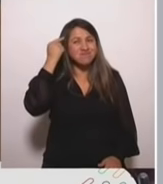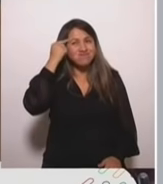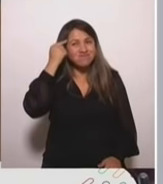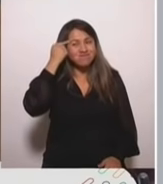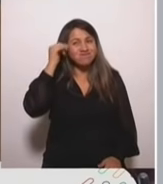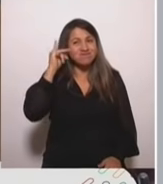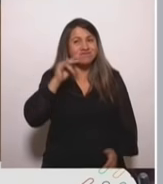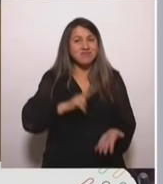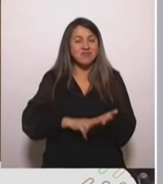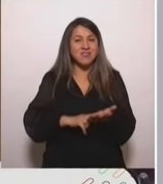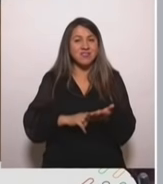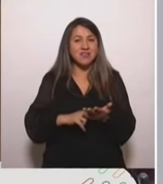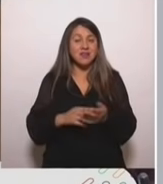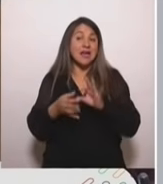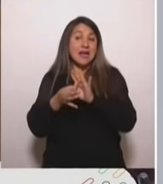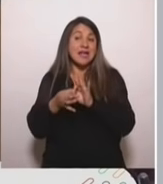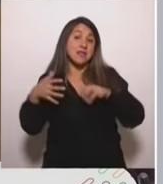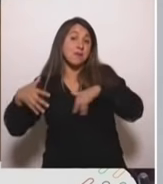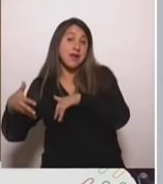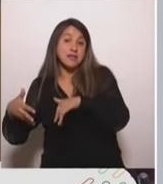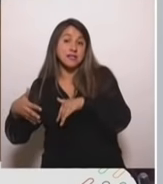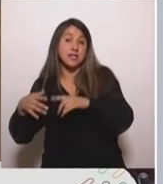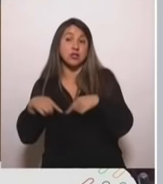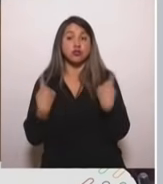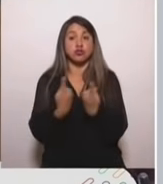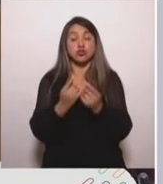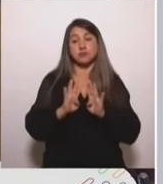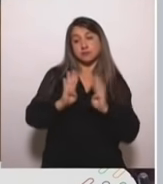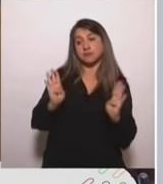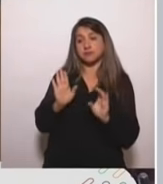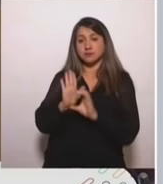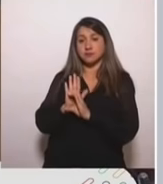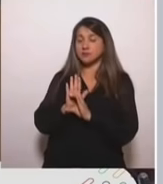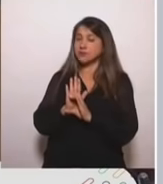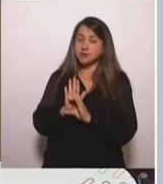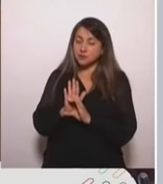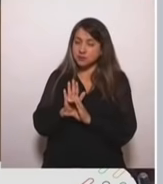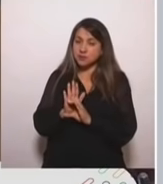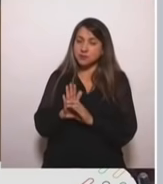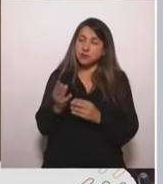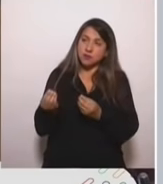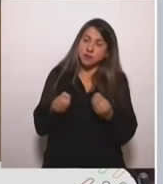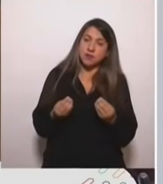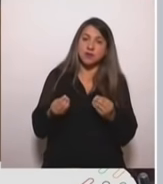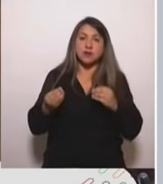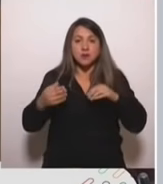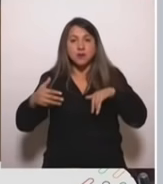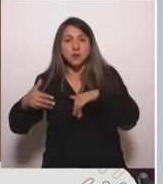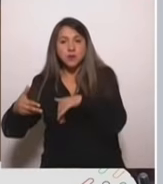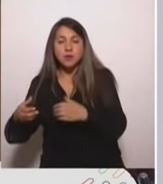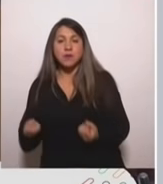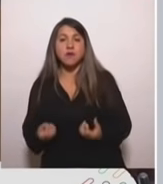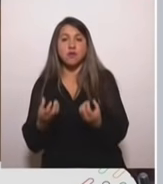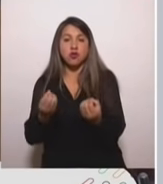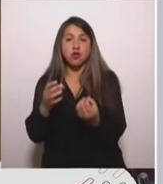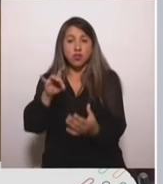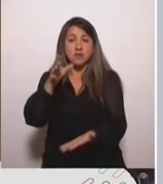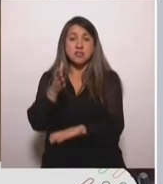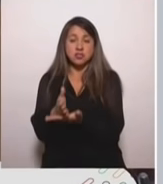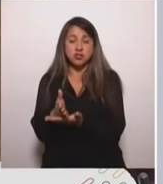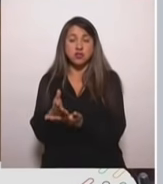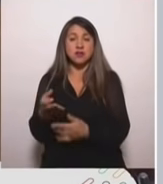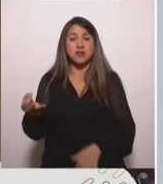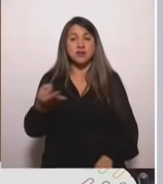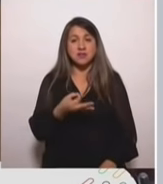también de alguna manera, claro, uno podría decir, están bien o mal, pero más allá de esa mirada es la opinión que tienen miembros de la Convención Constitucional. Entonces eso